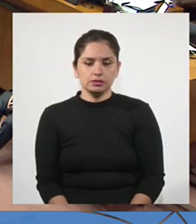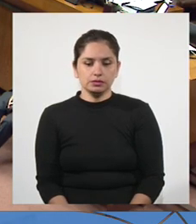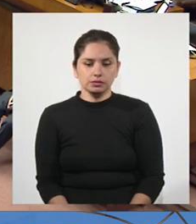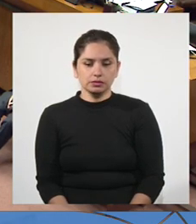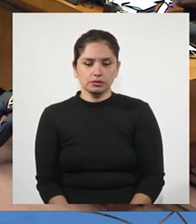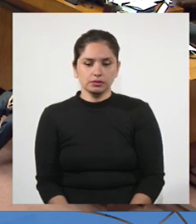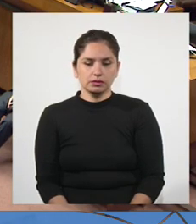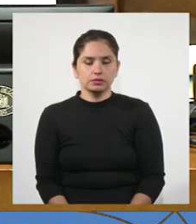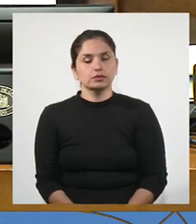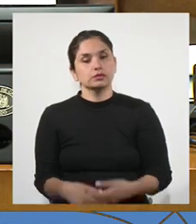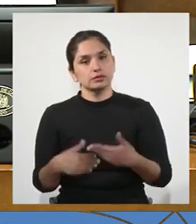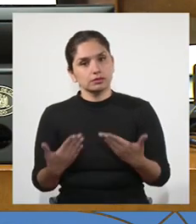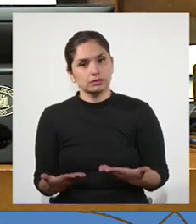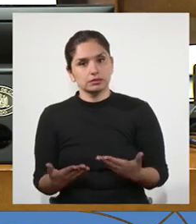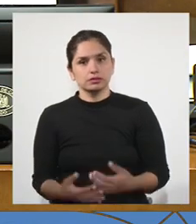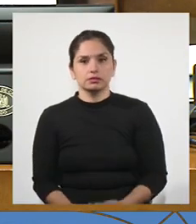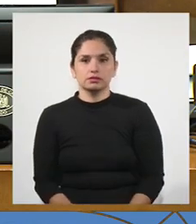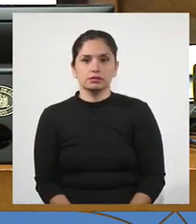Bien.